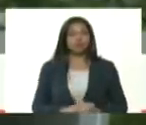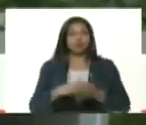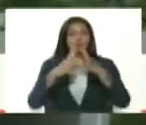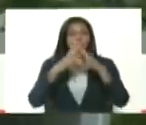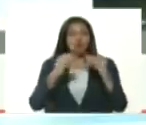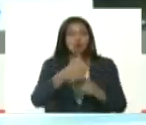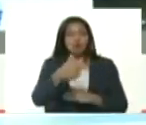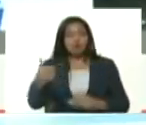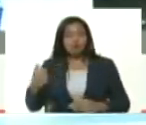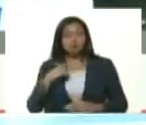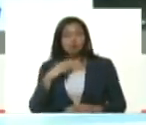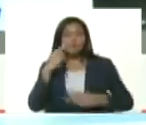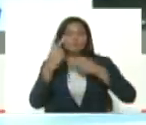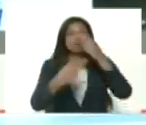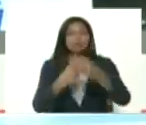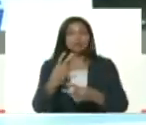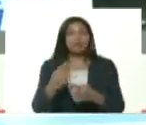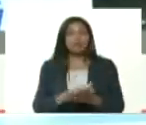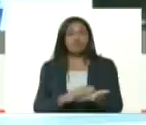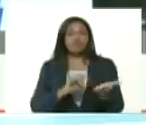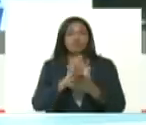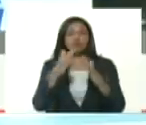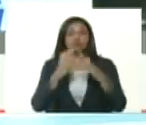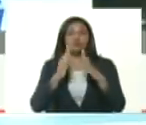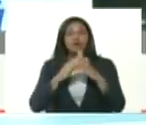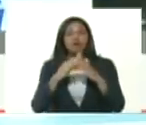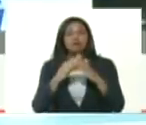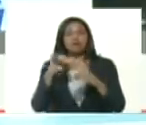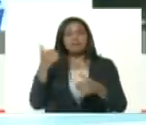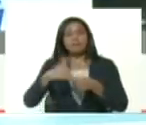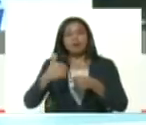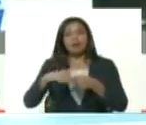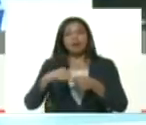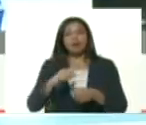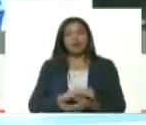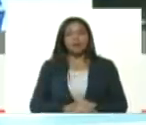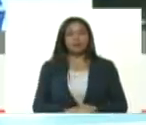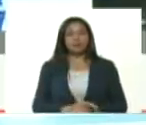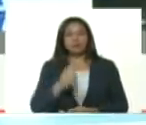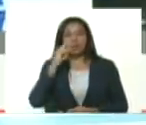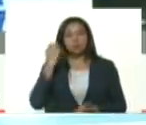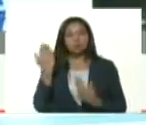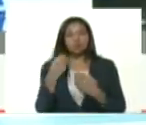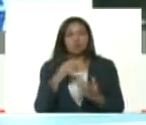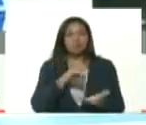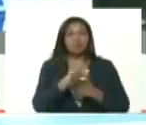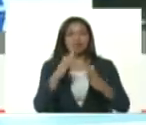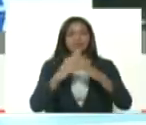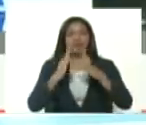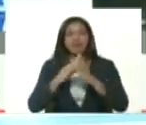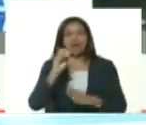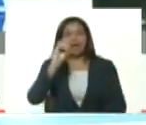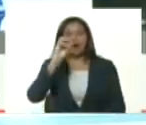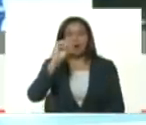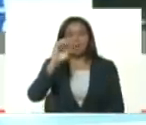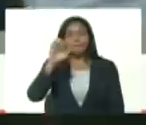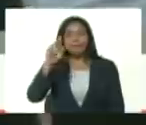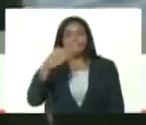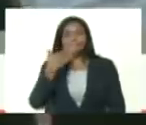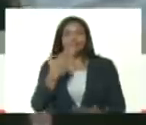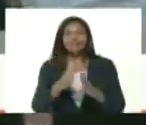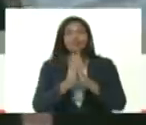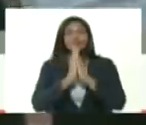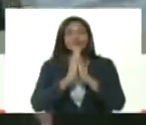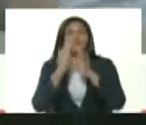a todos, por aquí nos está visitando, lo botaron de su casa en Maracaibo, Omar Enrique, lo botaron, y vino a pedirme, mírame,